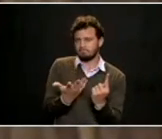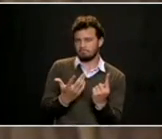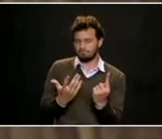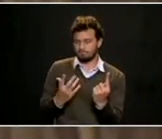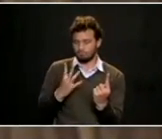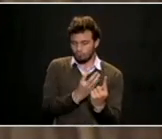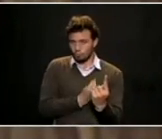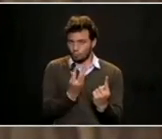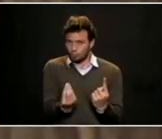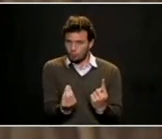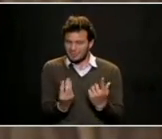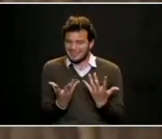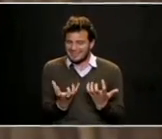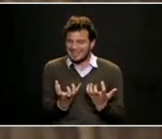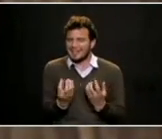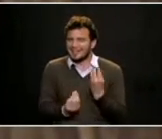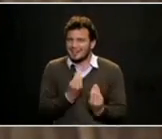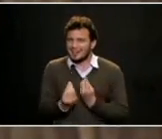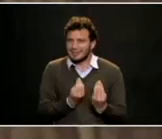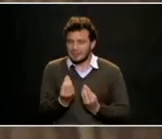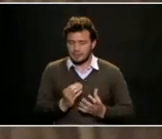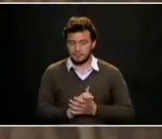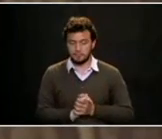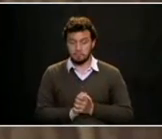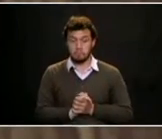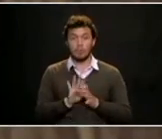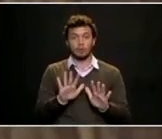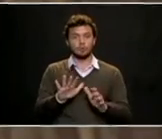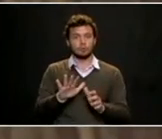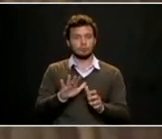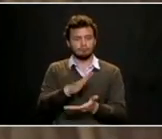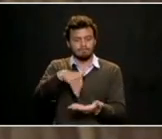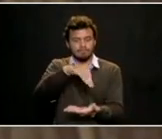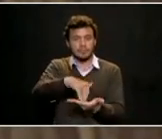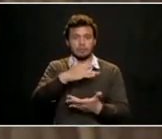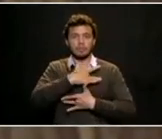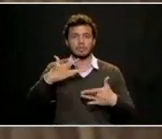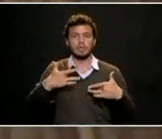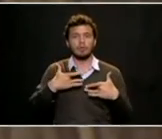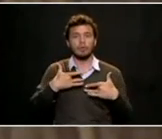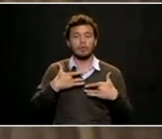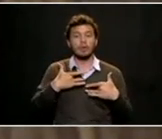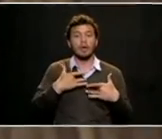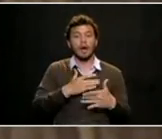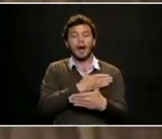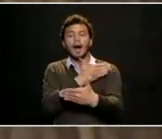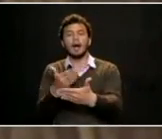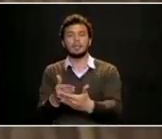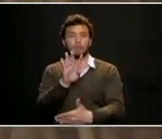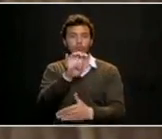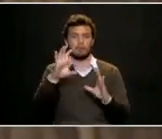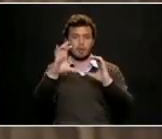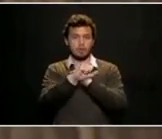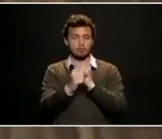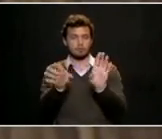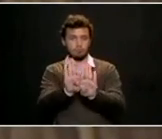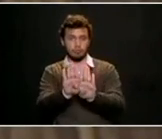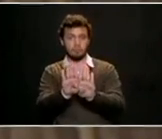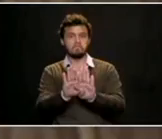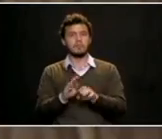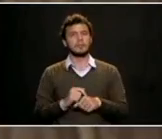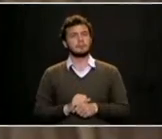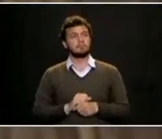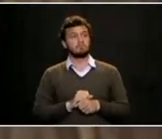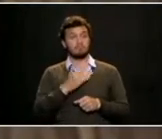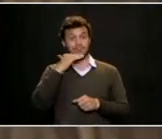Primero, abrir los centros de Metrosalud, los centros de salud, hasta las 9 de la noche. Hemos recorrido los barrios de Medellín y hemos encontrado